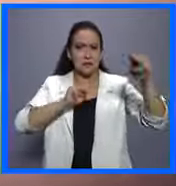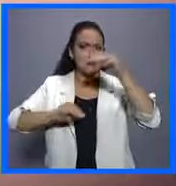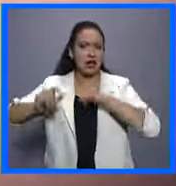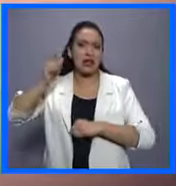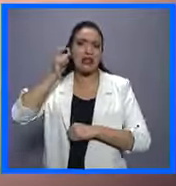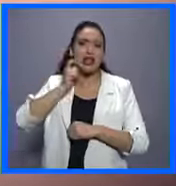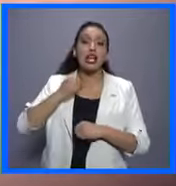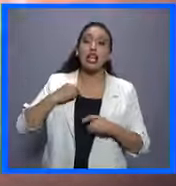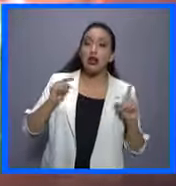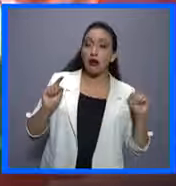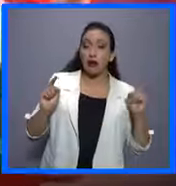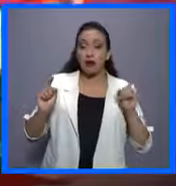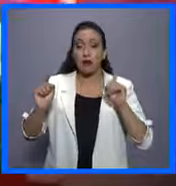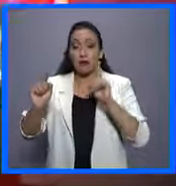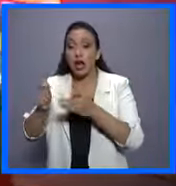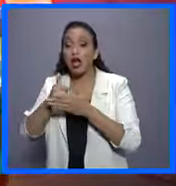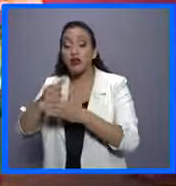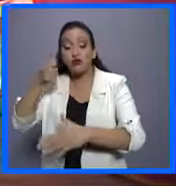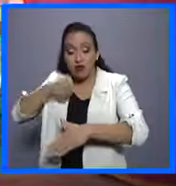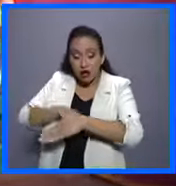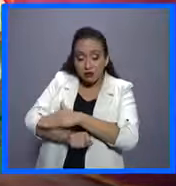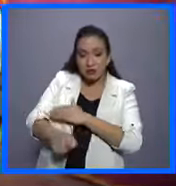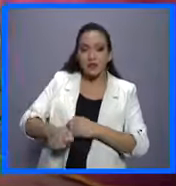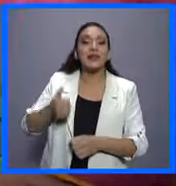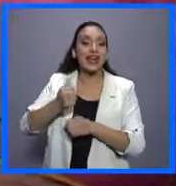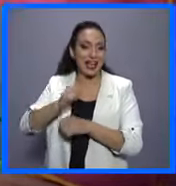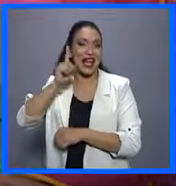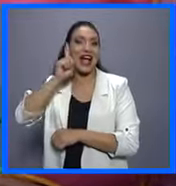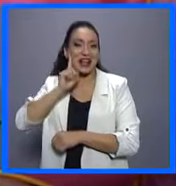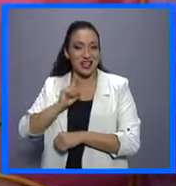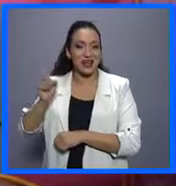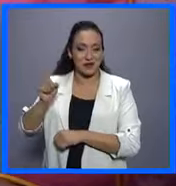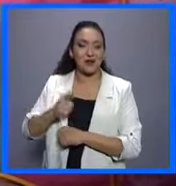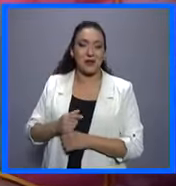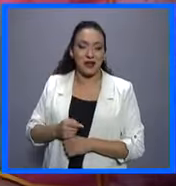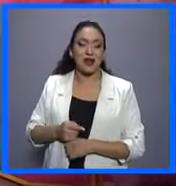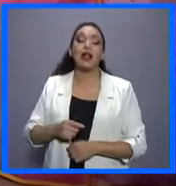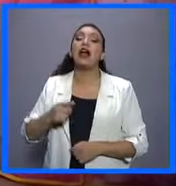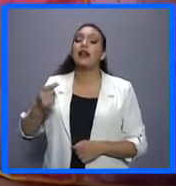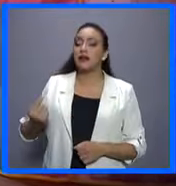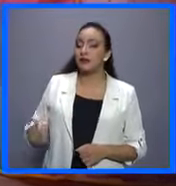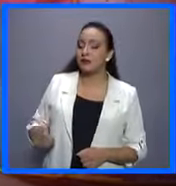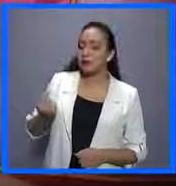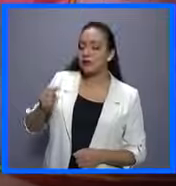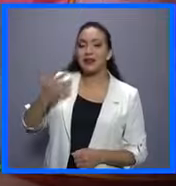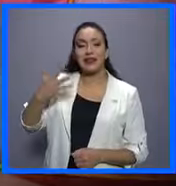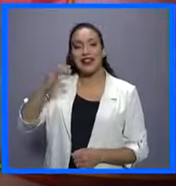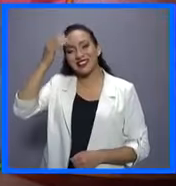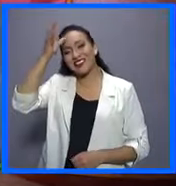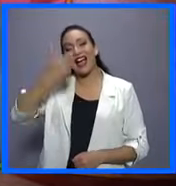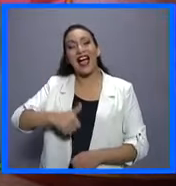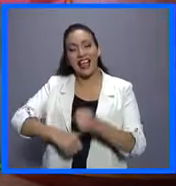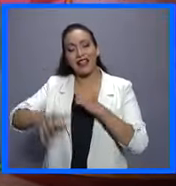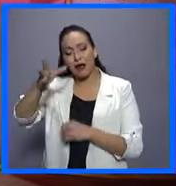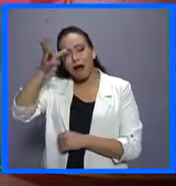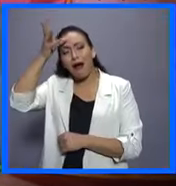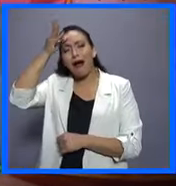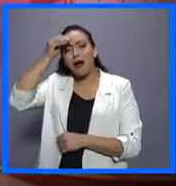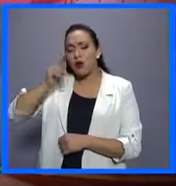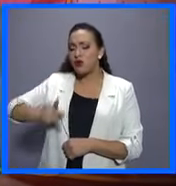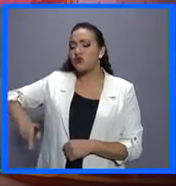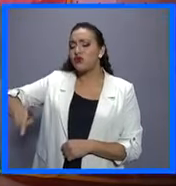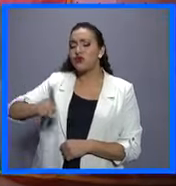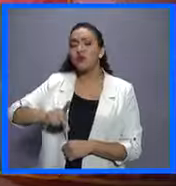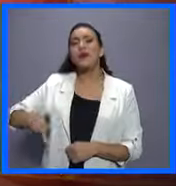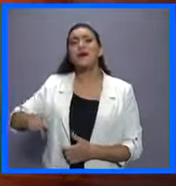ir a atender partos? La abuela Roxy se interesó por la partería desde que tenía 10 años, cuando vivía en uno de los pueblos